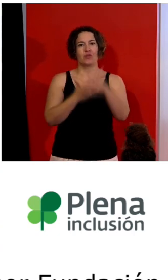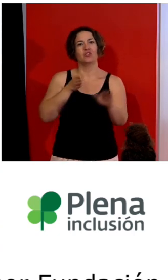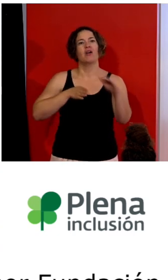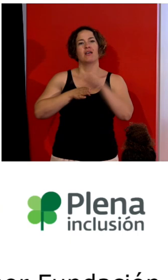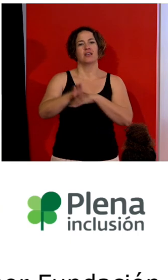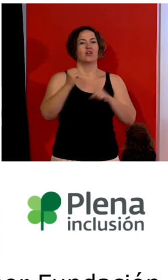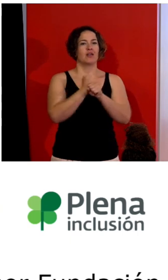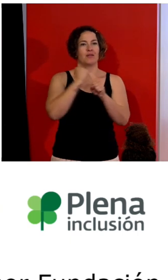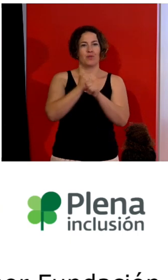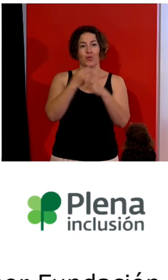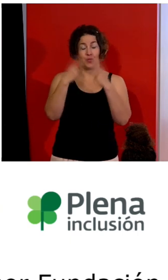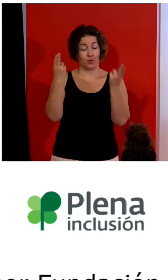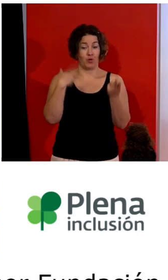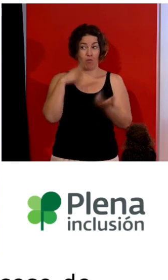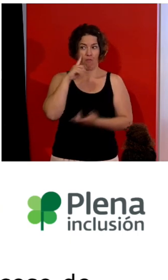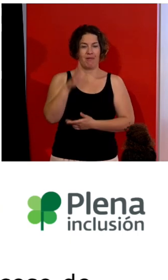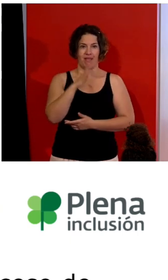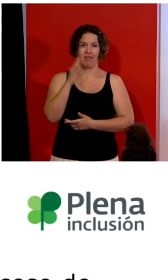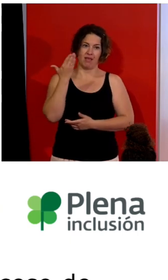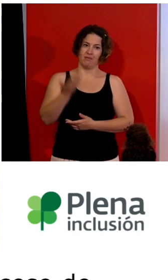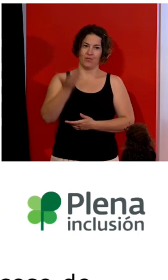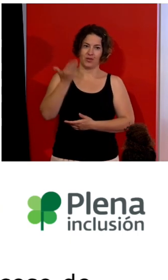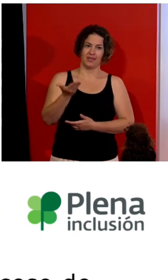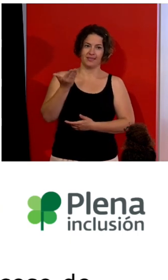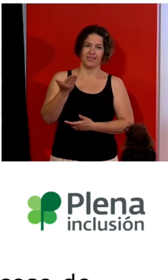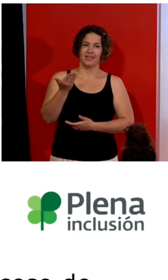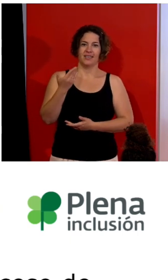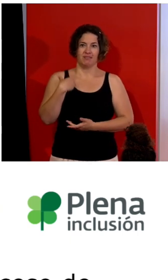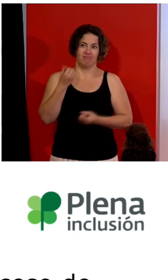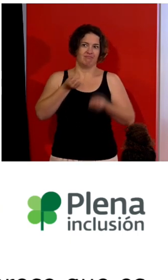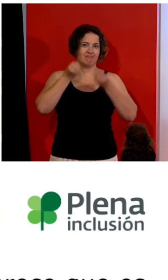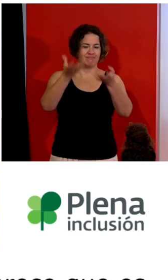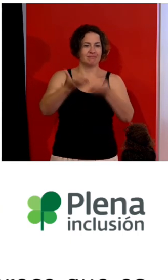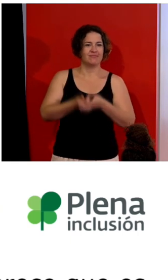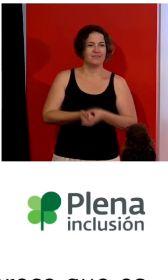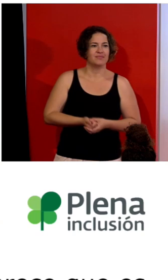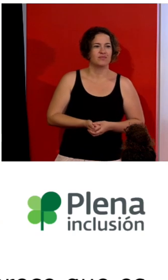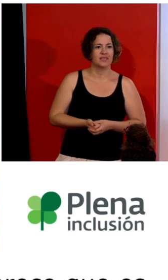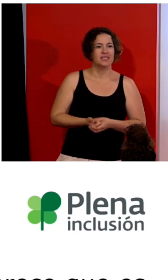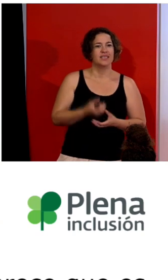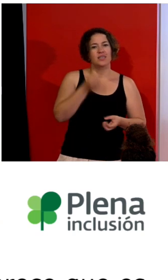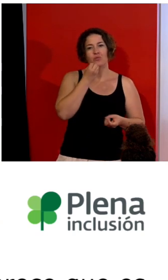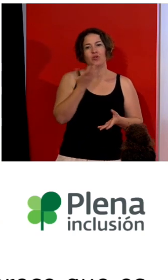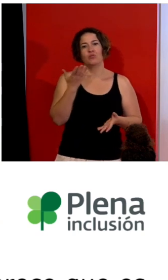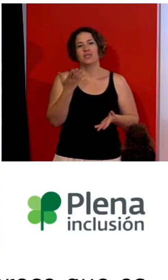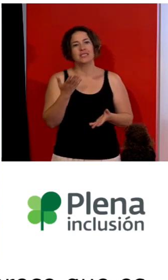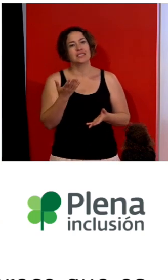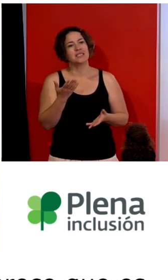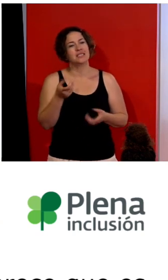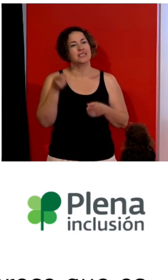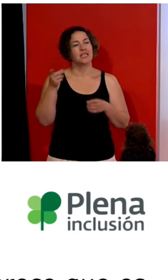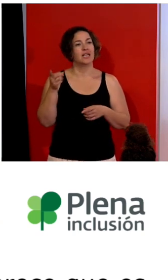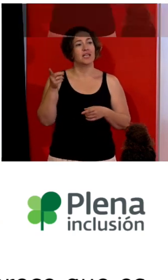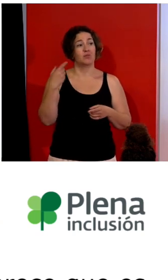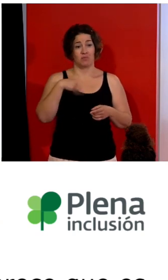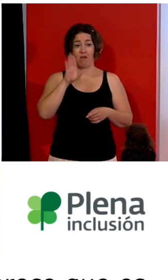al empleo público, que me parece que es algo importante que compartir. Y bueno, en este sentido que